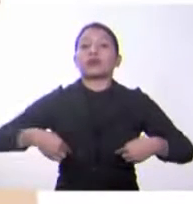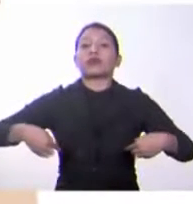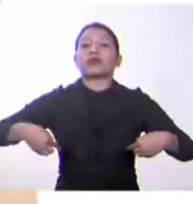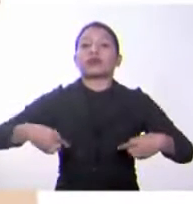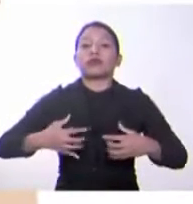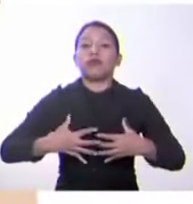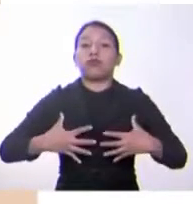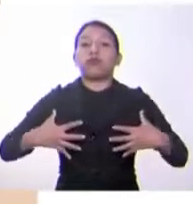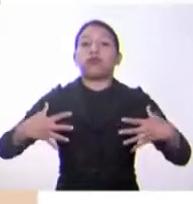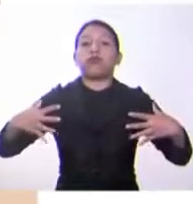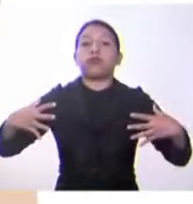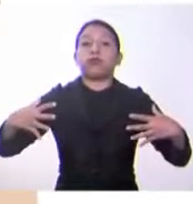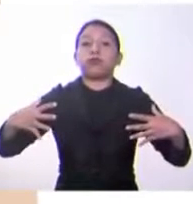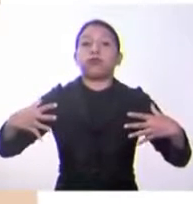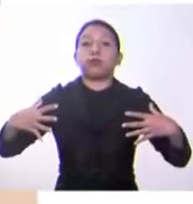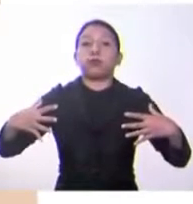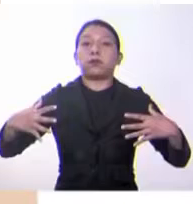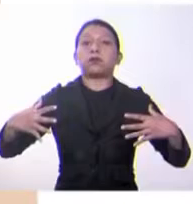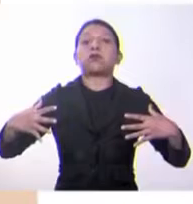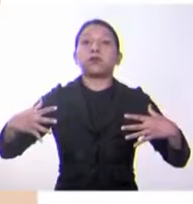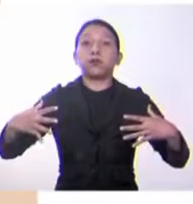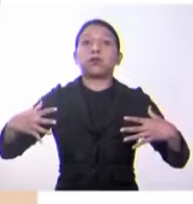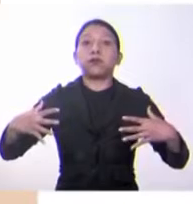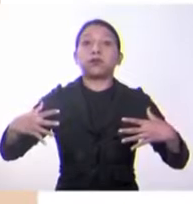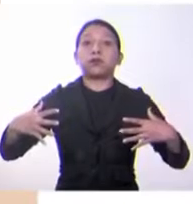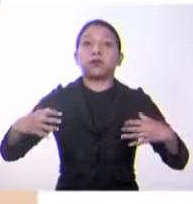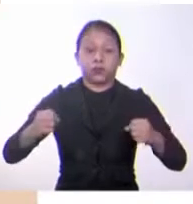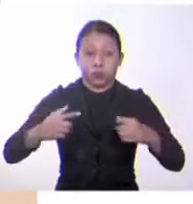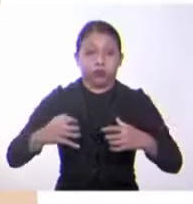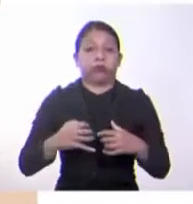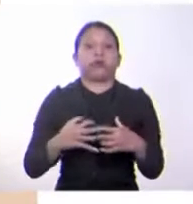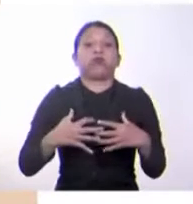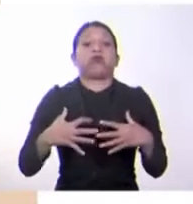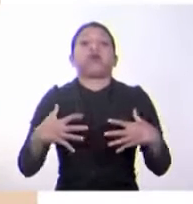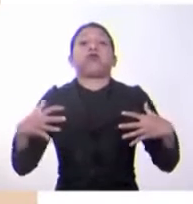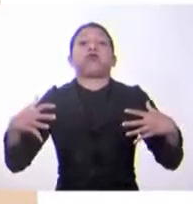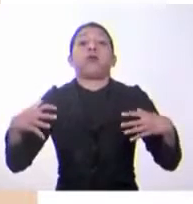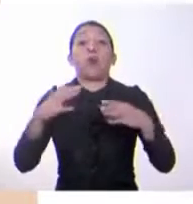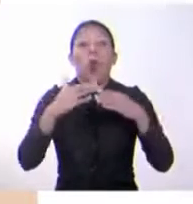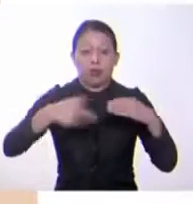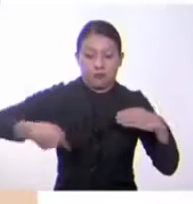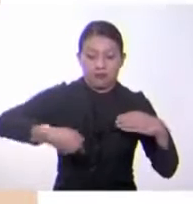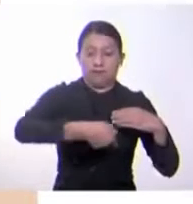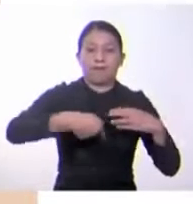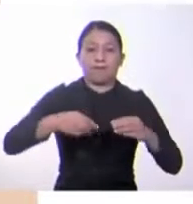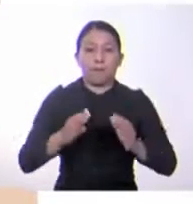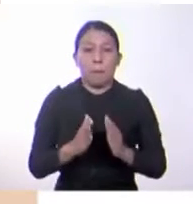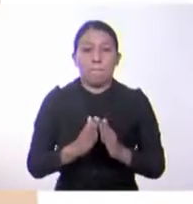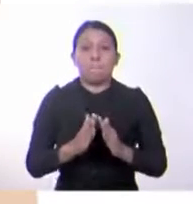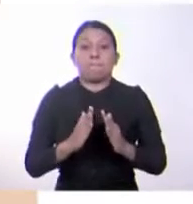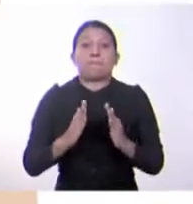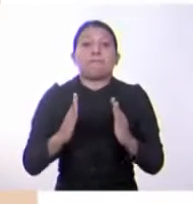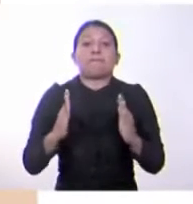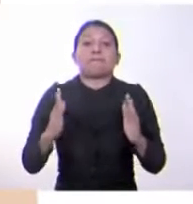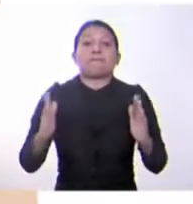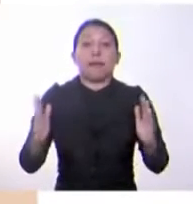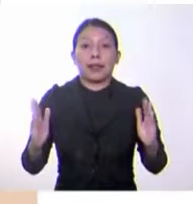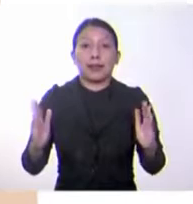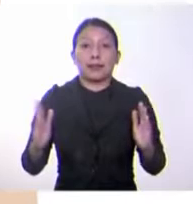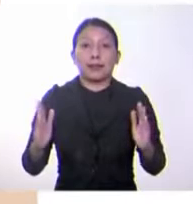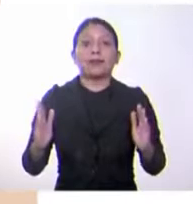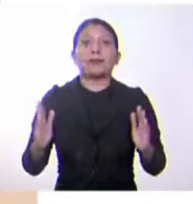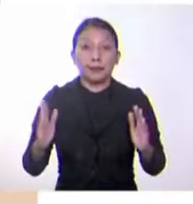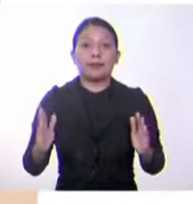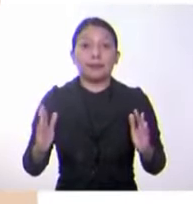nuestro cuerpo. Cada vez que el diafragma se expande hacia abajo de nuestra caja